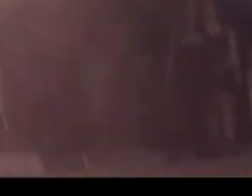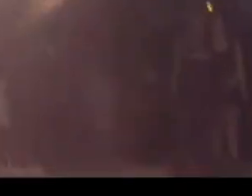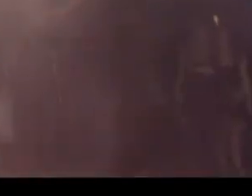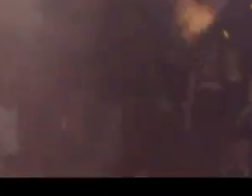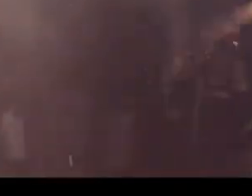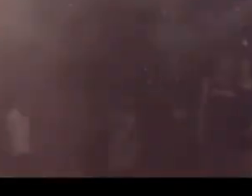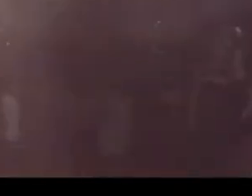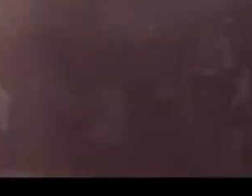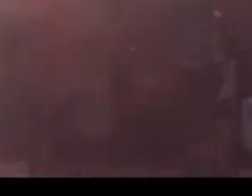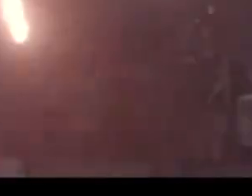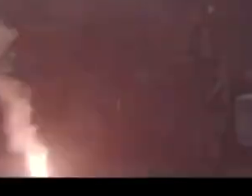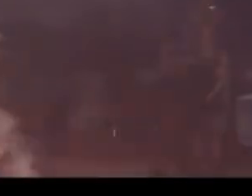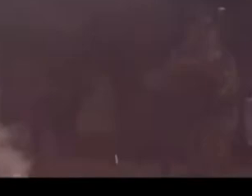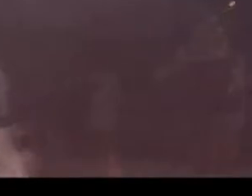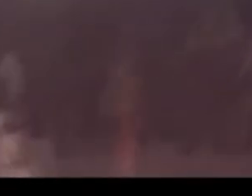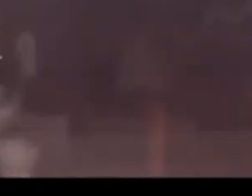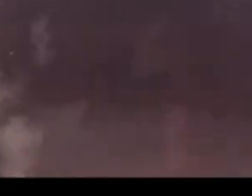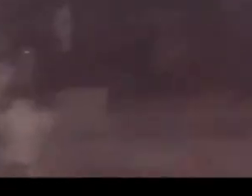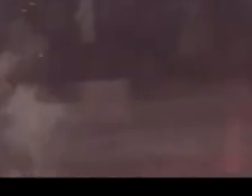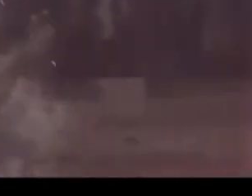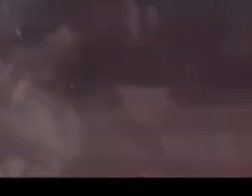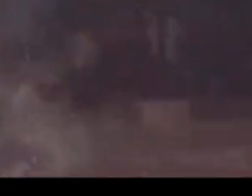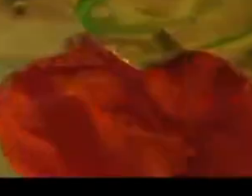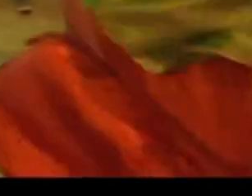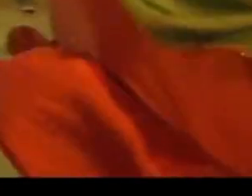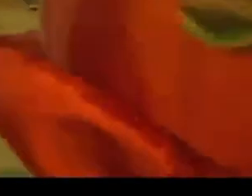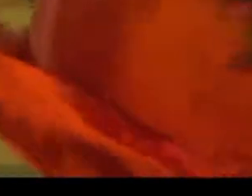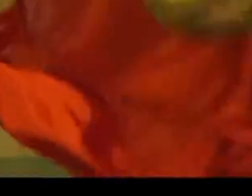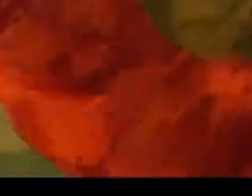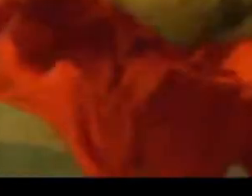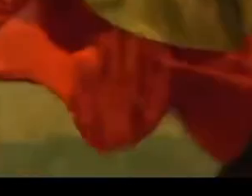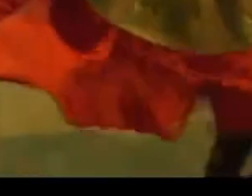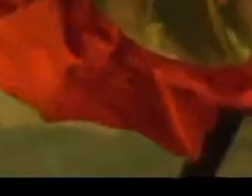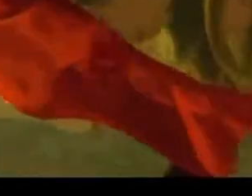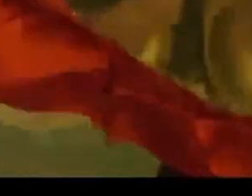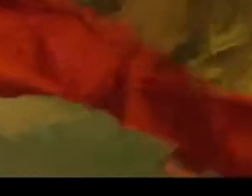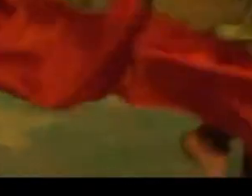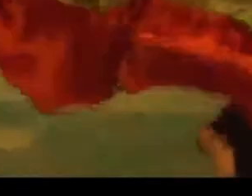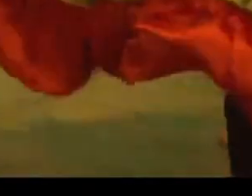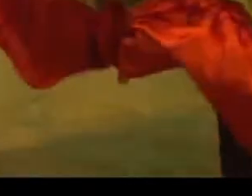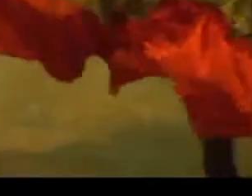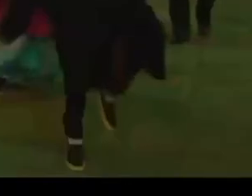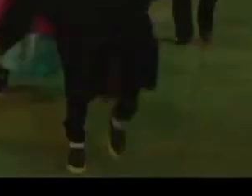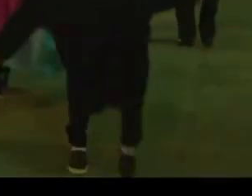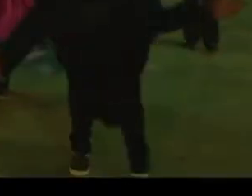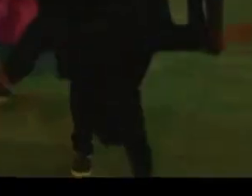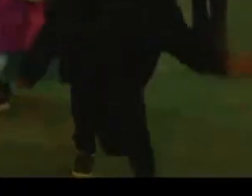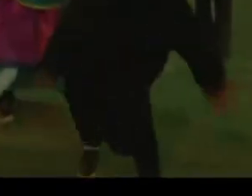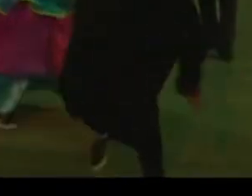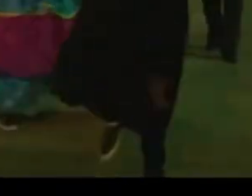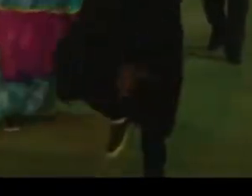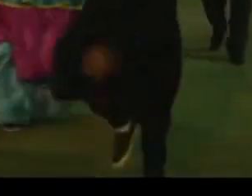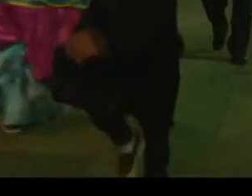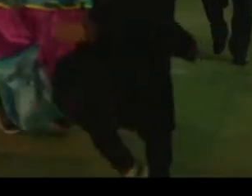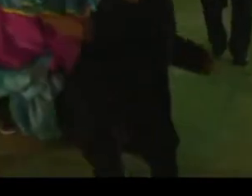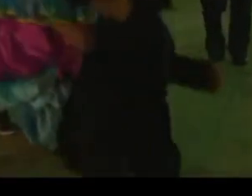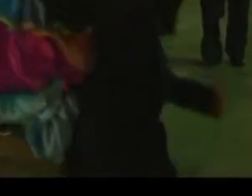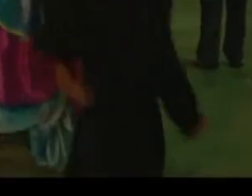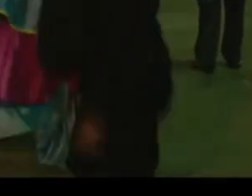Sanatío, sanatío, préstame tu relación. Sanatío, sanatío, préstame tu